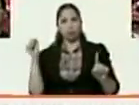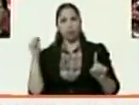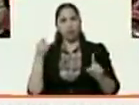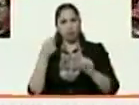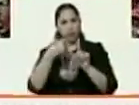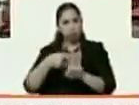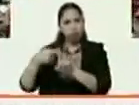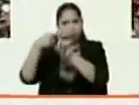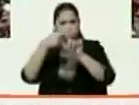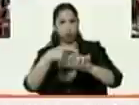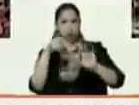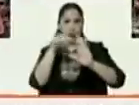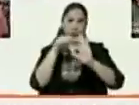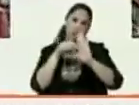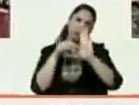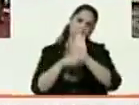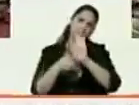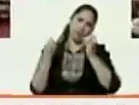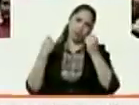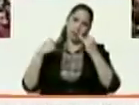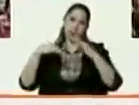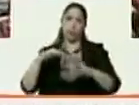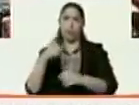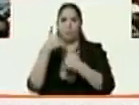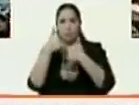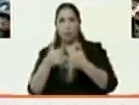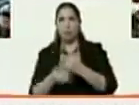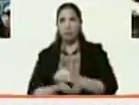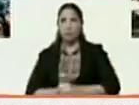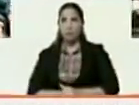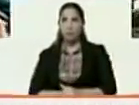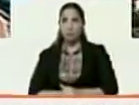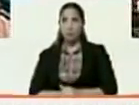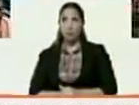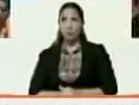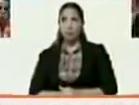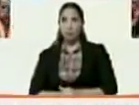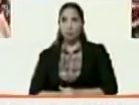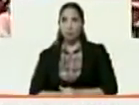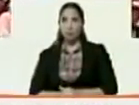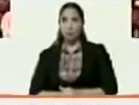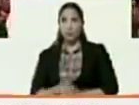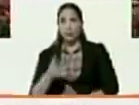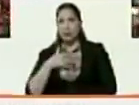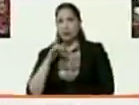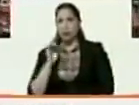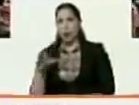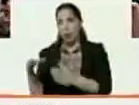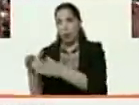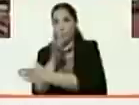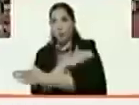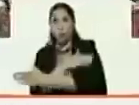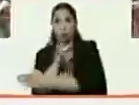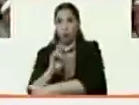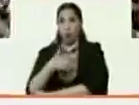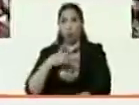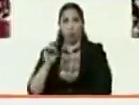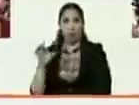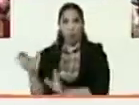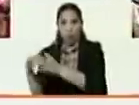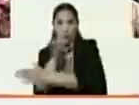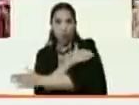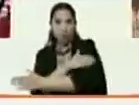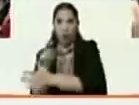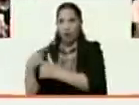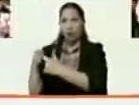muchos aciertos. Muchísimos aciertos. Y le duele a la derecha, porque si no le doliera a la derecha,